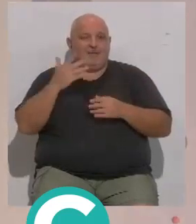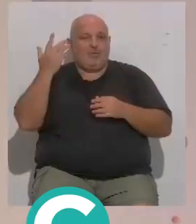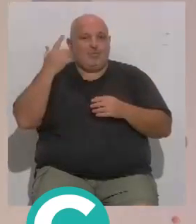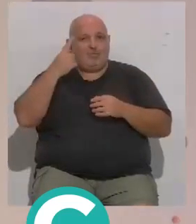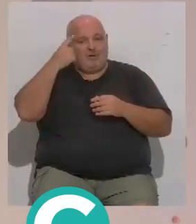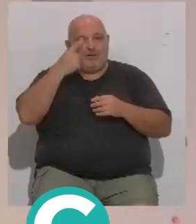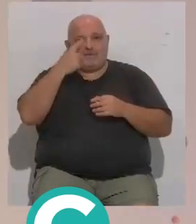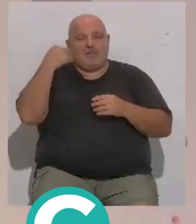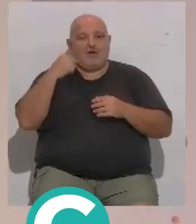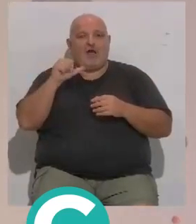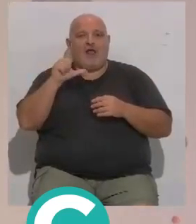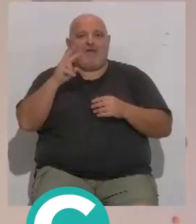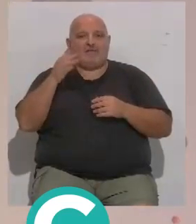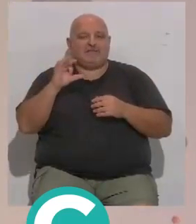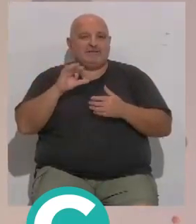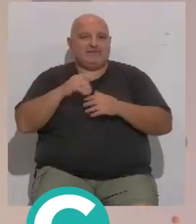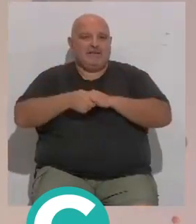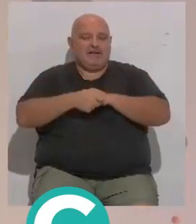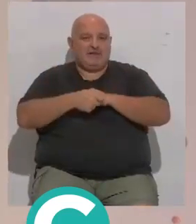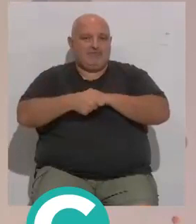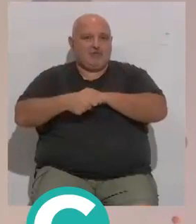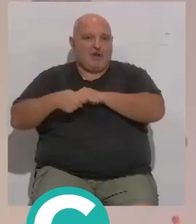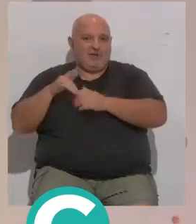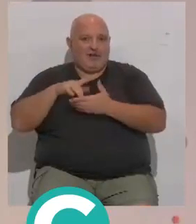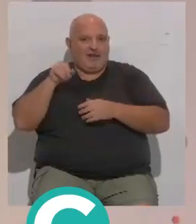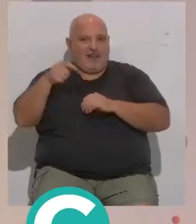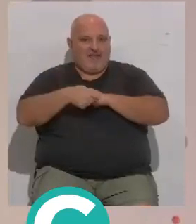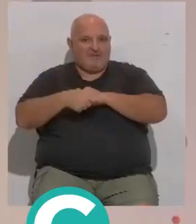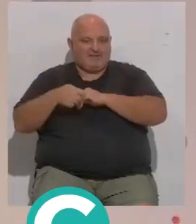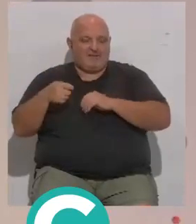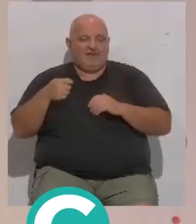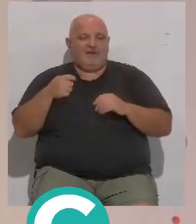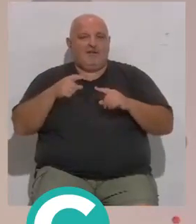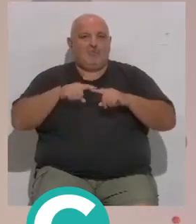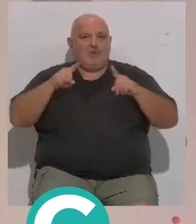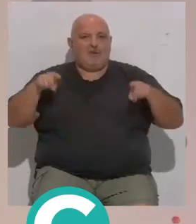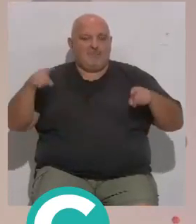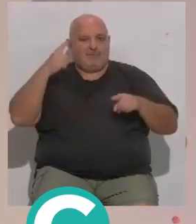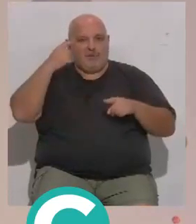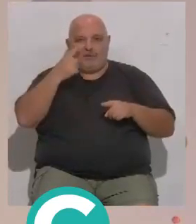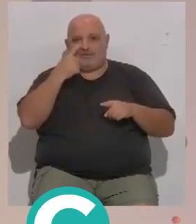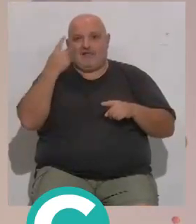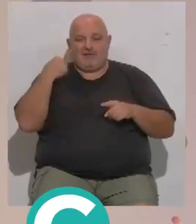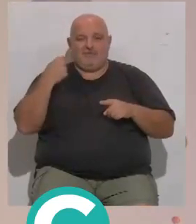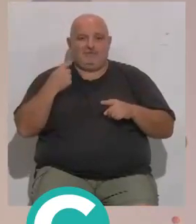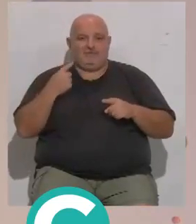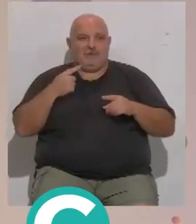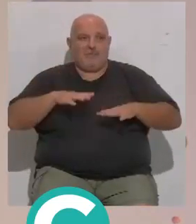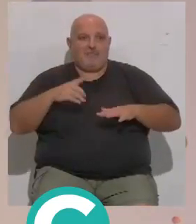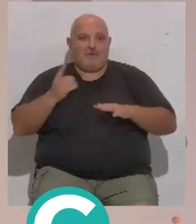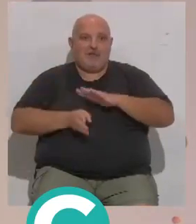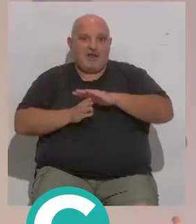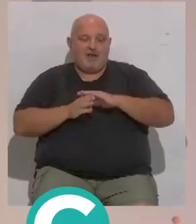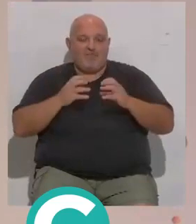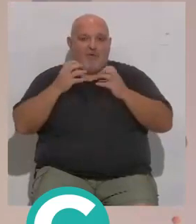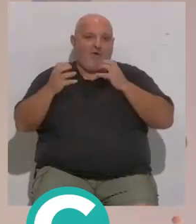frente al Alavés en Vitoria, salió la gente a puertas de tierra para celebrar y esperar al equipo, porque se tenía que celebrar como